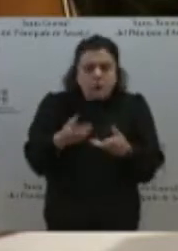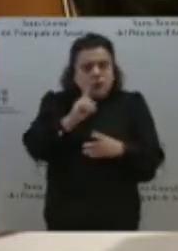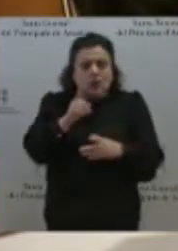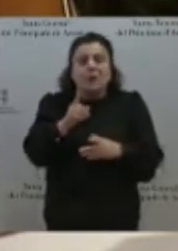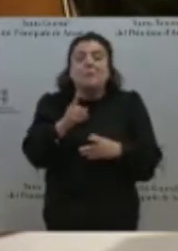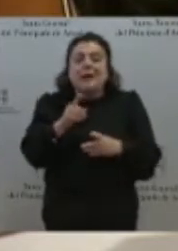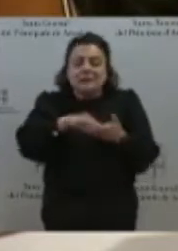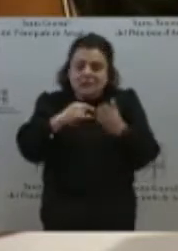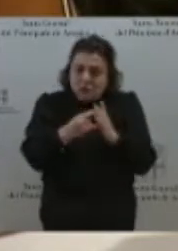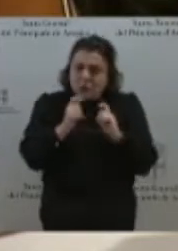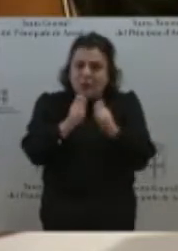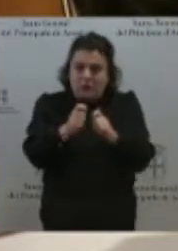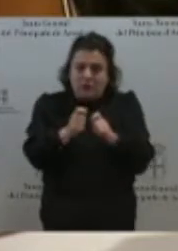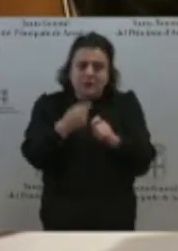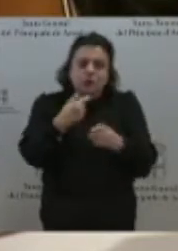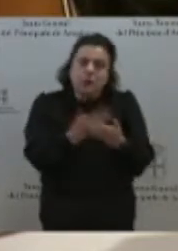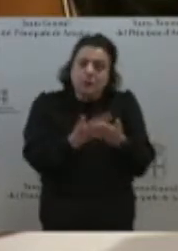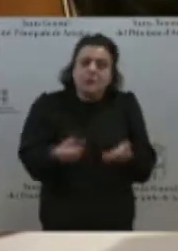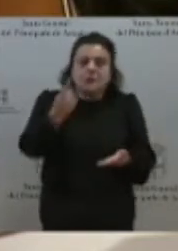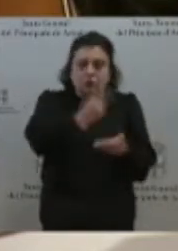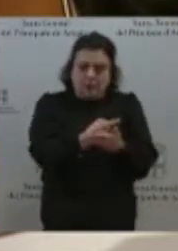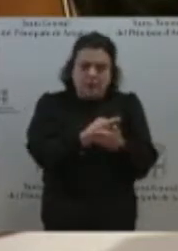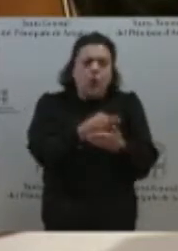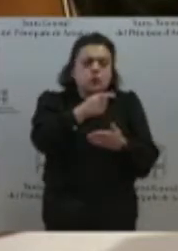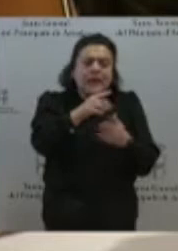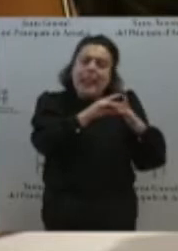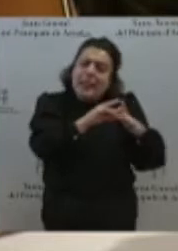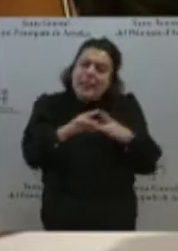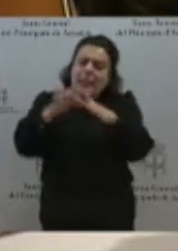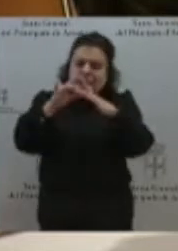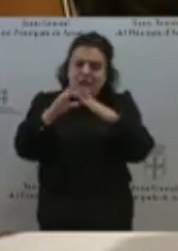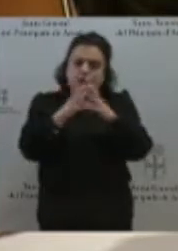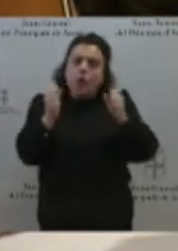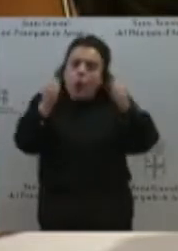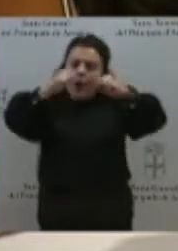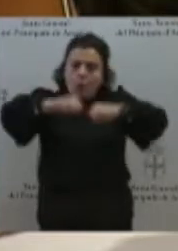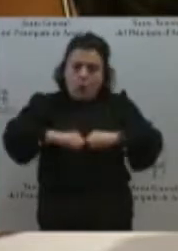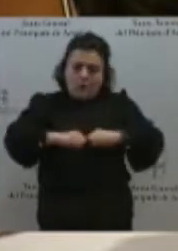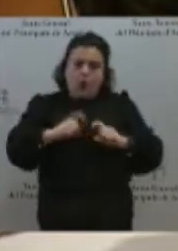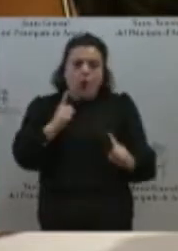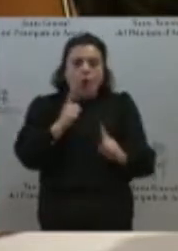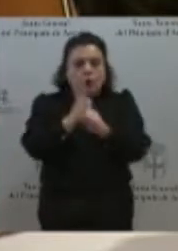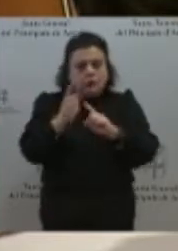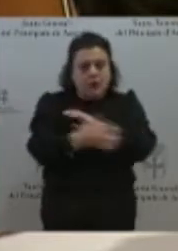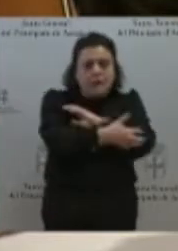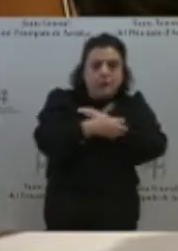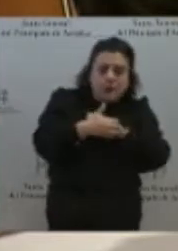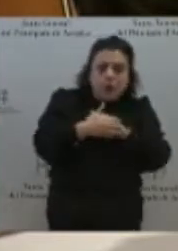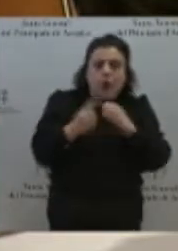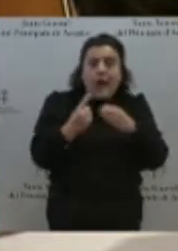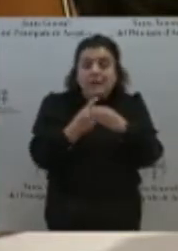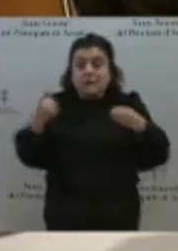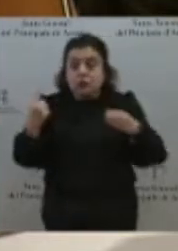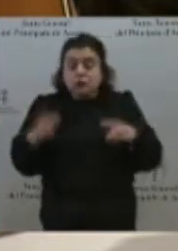un gran acuerdo para luchar contra la provitud, la desigualdad y la exclusión social. Un acuerdo amplio que nos permita